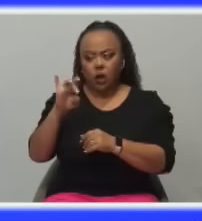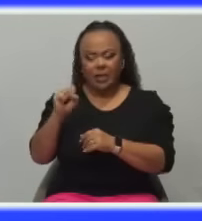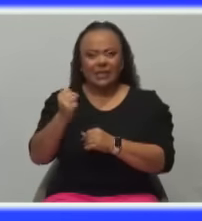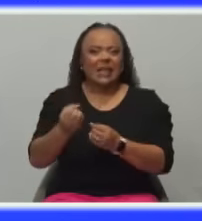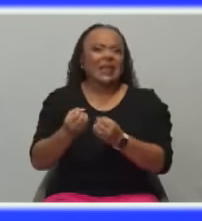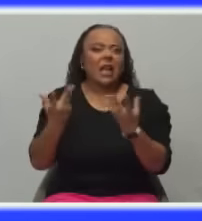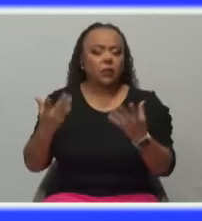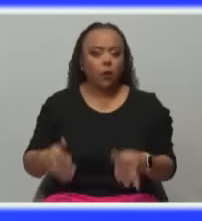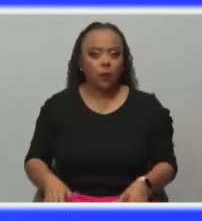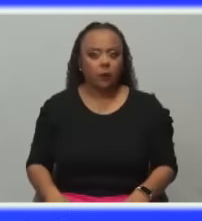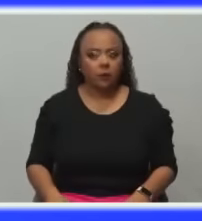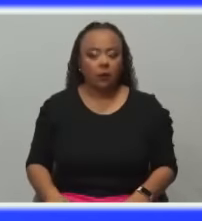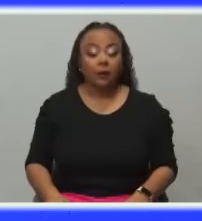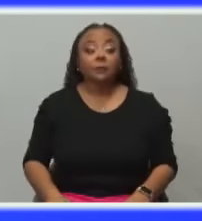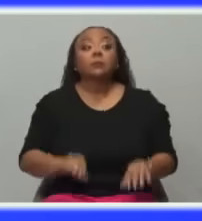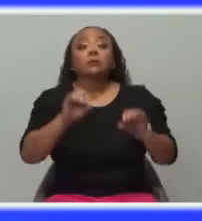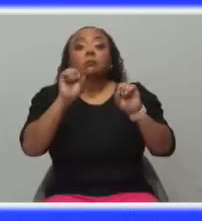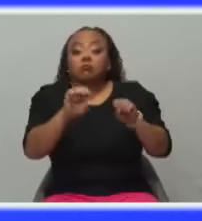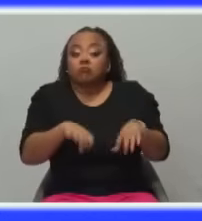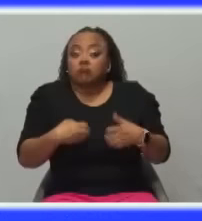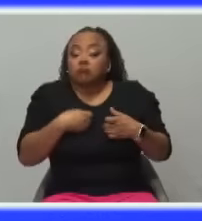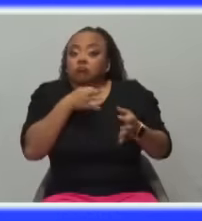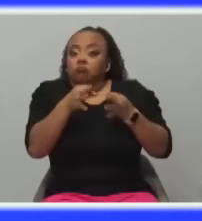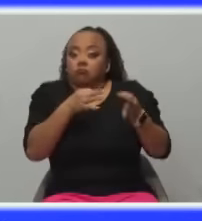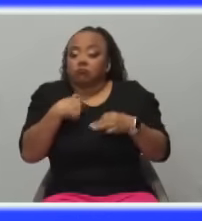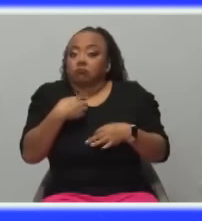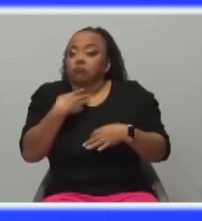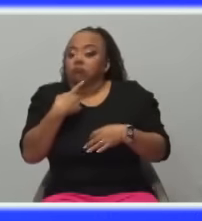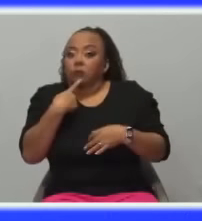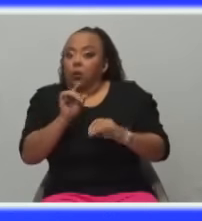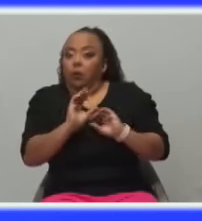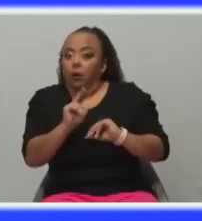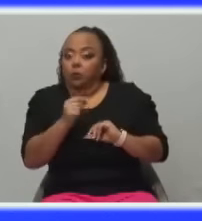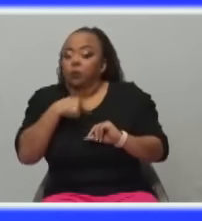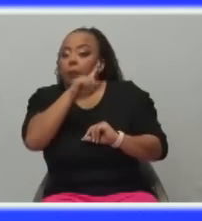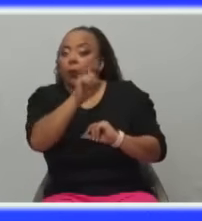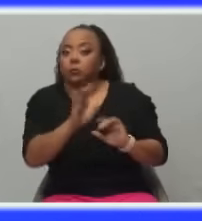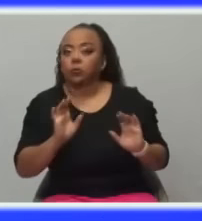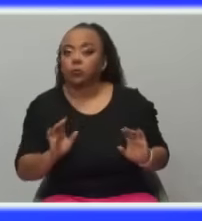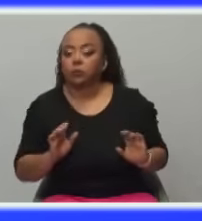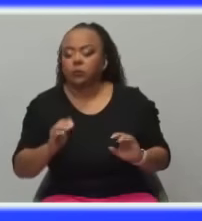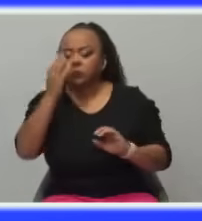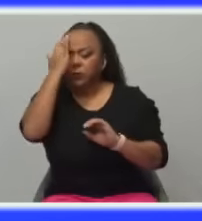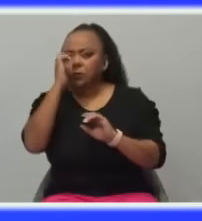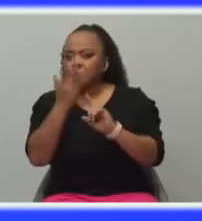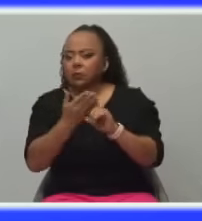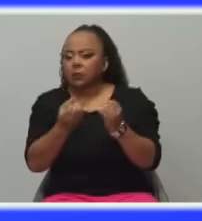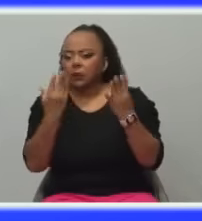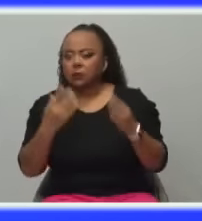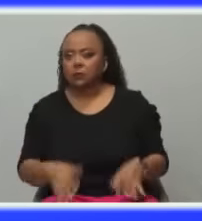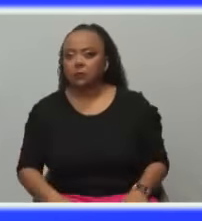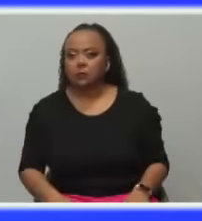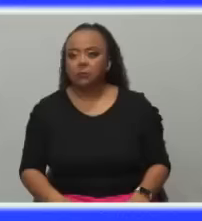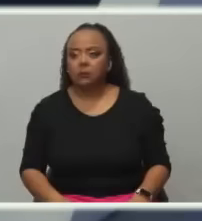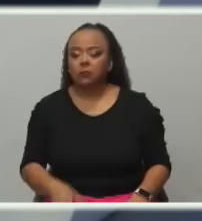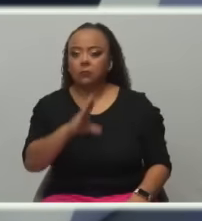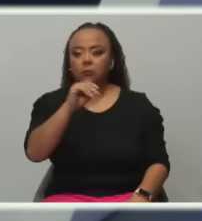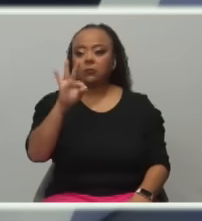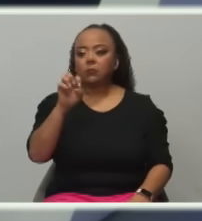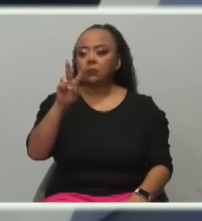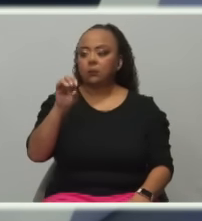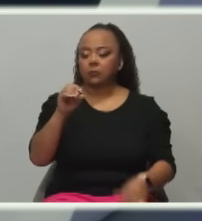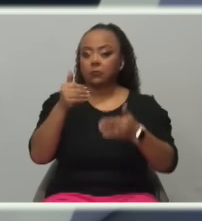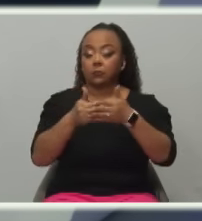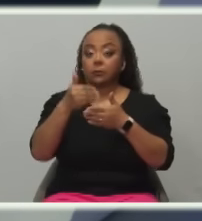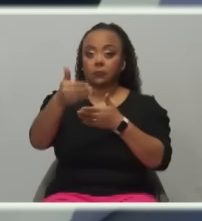eso puede haber una explicación puede haber una explicación Yo no digo que no pero uno lo pregunta por qué se lesionan tanto y y Tao